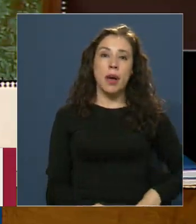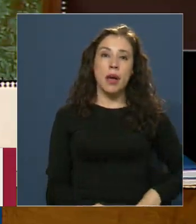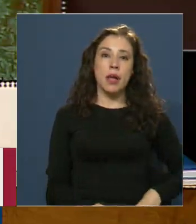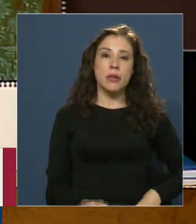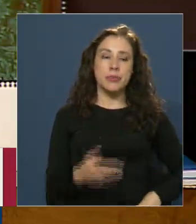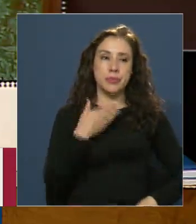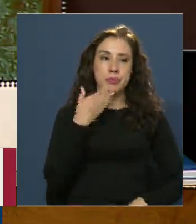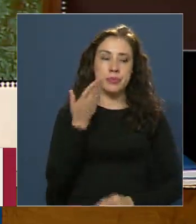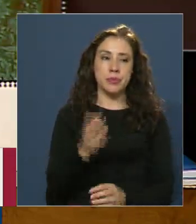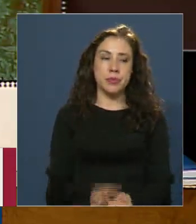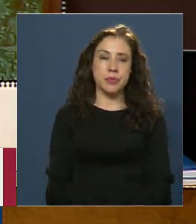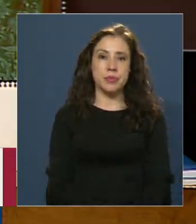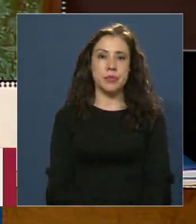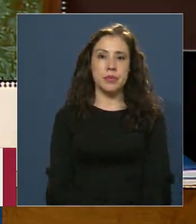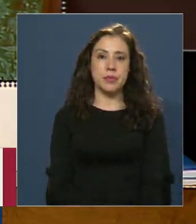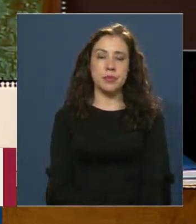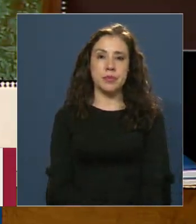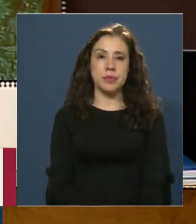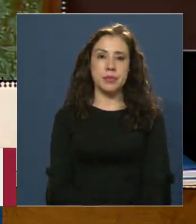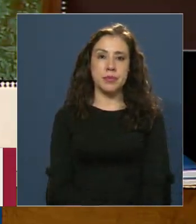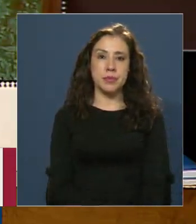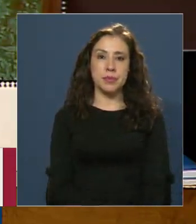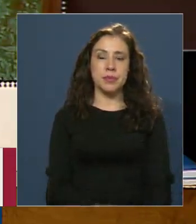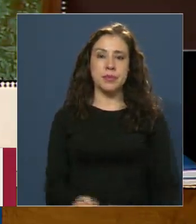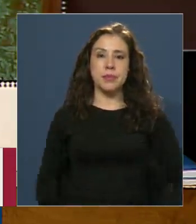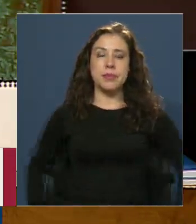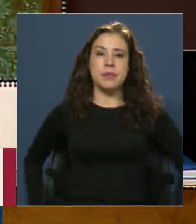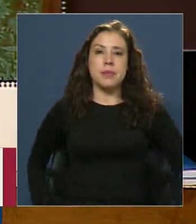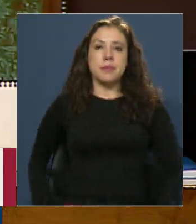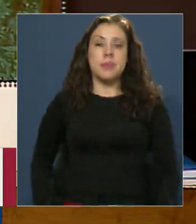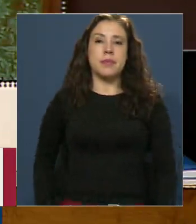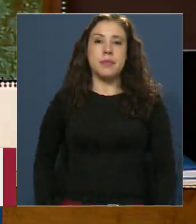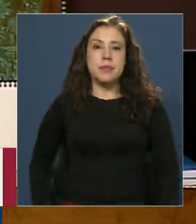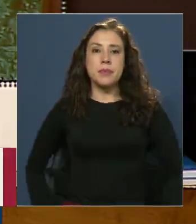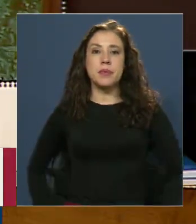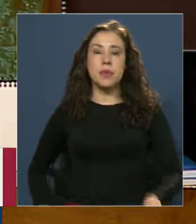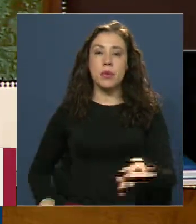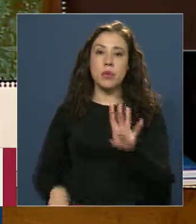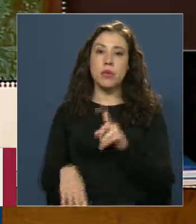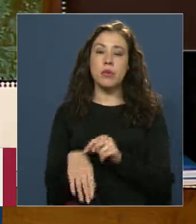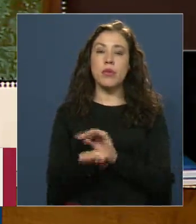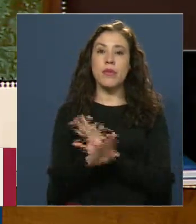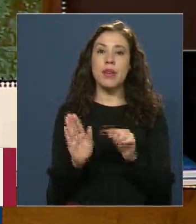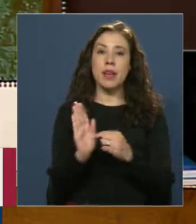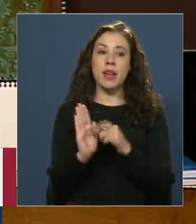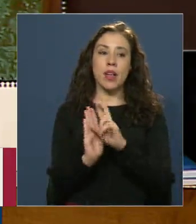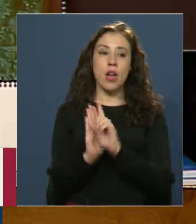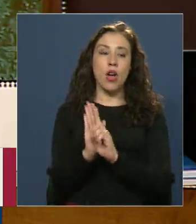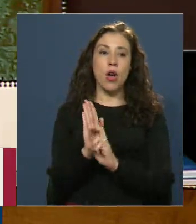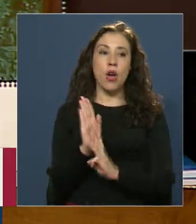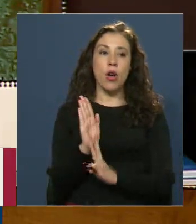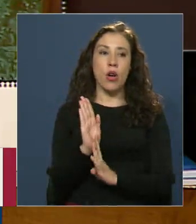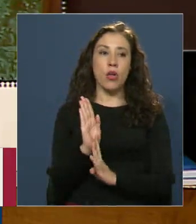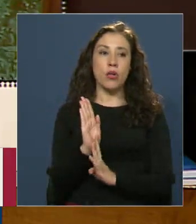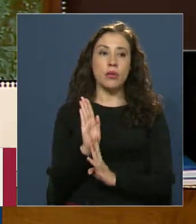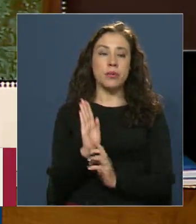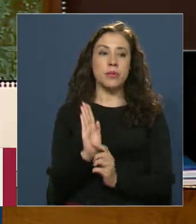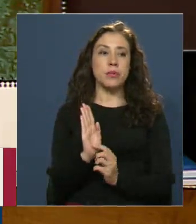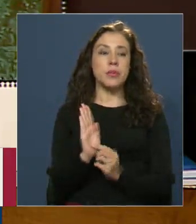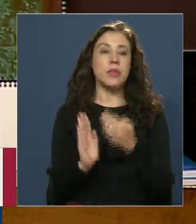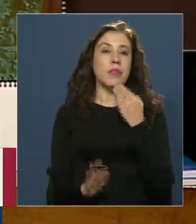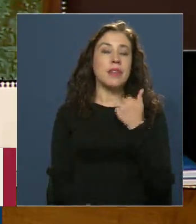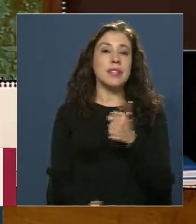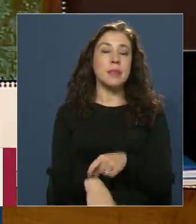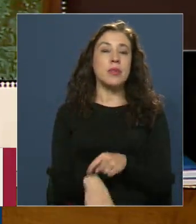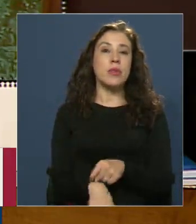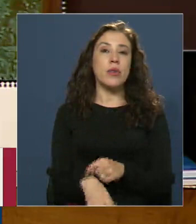uso de la palabra. Quedan solamente cuatro minutos para terminar el orden del día, considerando que son seis minutos lo que le correspondería.